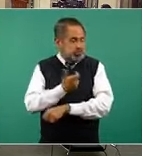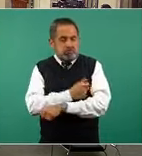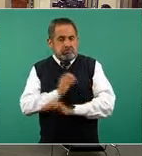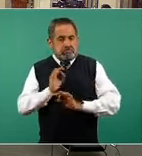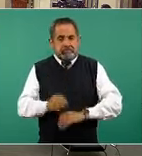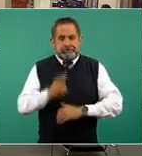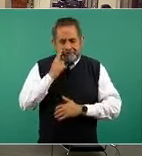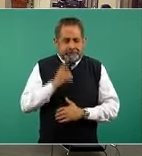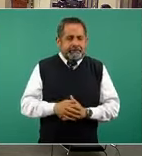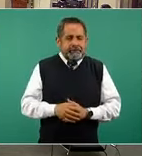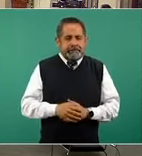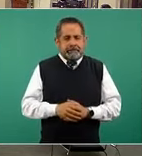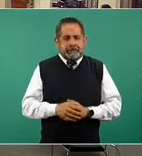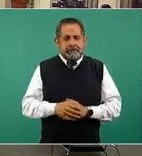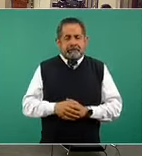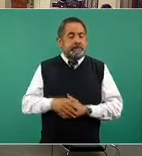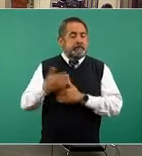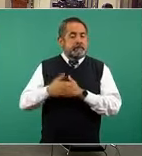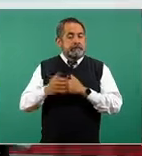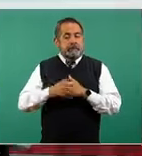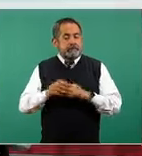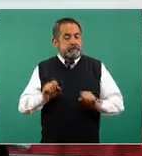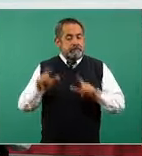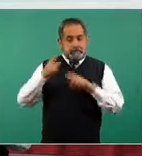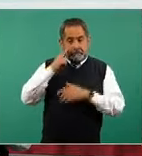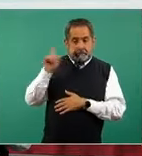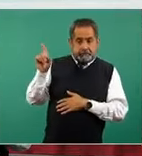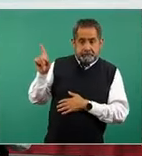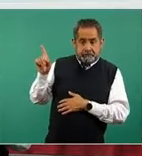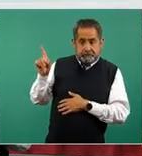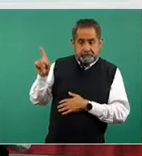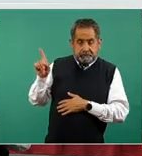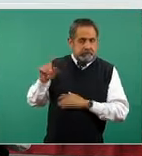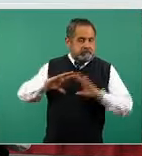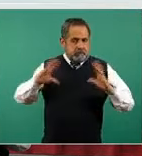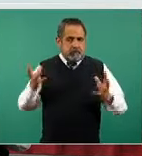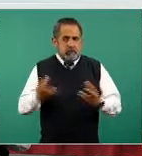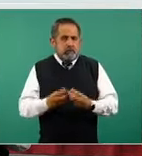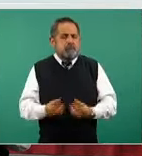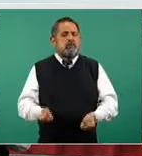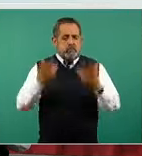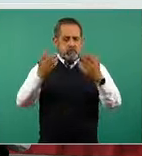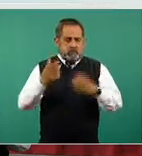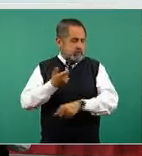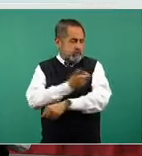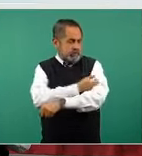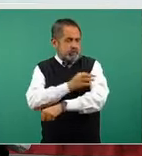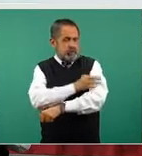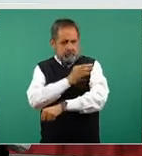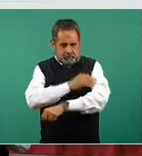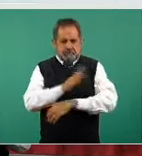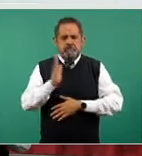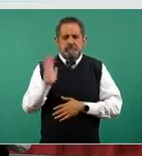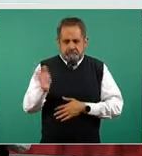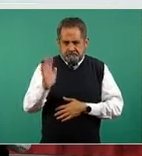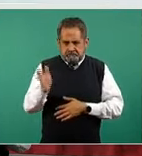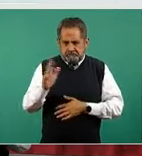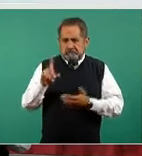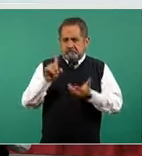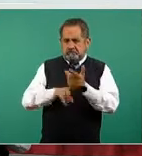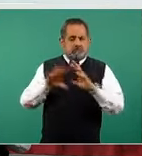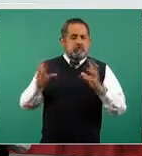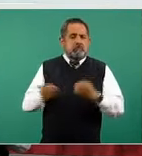vemos la siguiente diapositiva, aquí tenemos precisamente el acumulado nacional de el número de dosis que hasta el momento se han